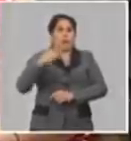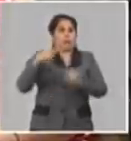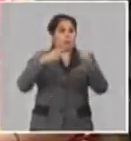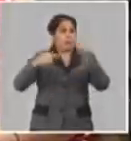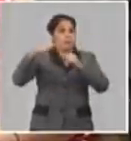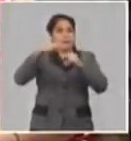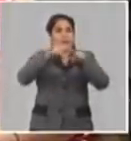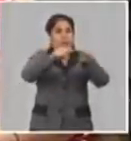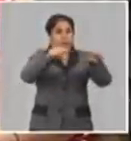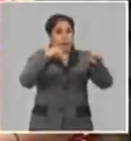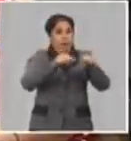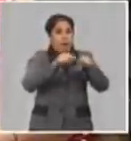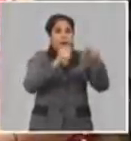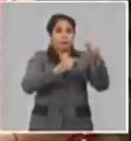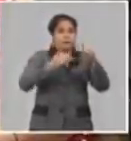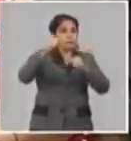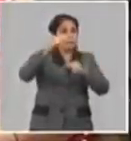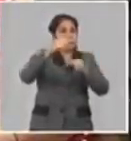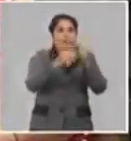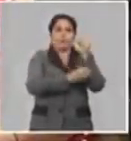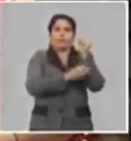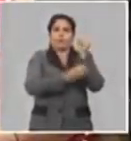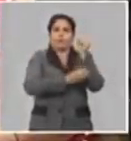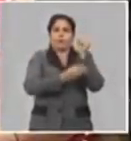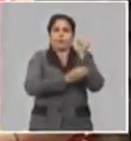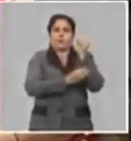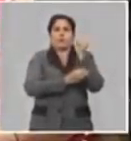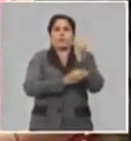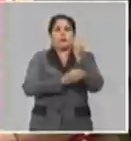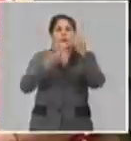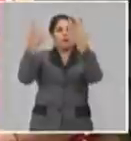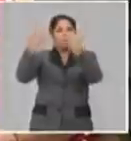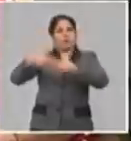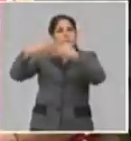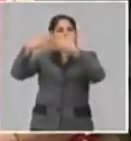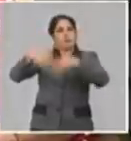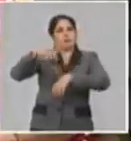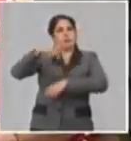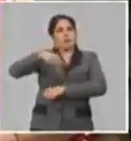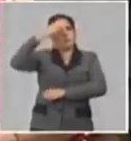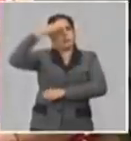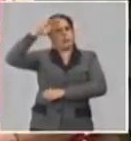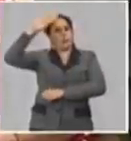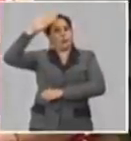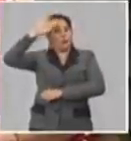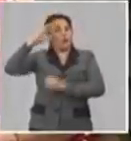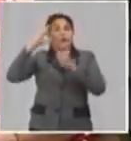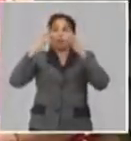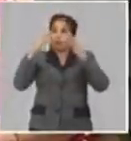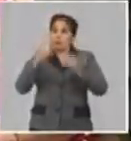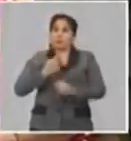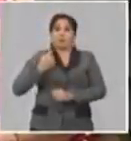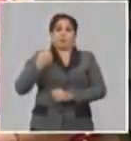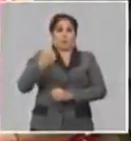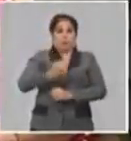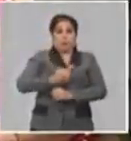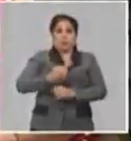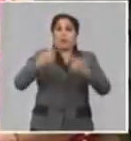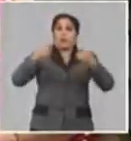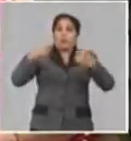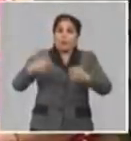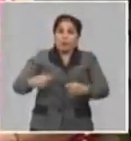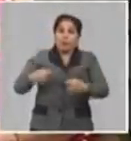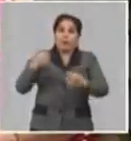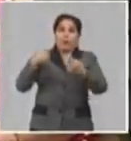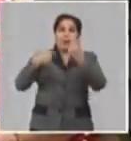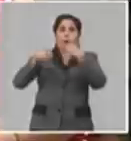las áreas clave, está el fortalecimiento de la industria nacional. Para nosotros también constituye un reto superar la